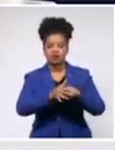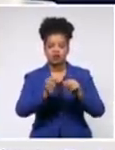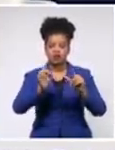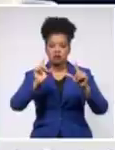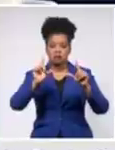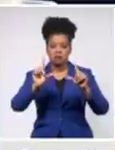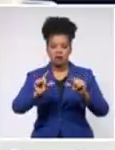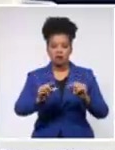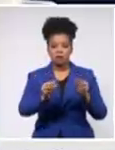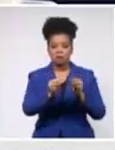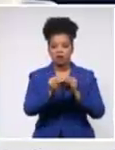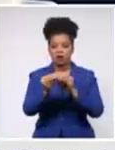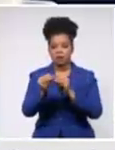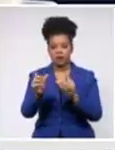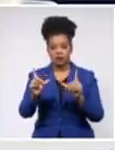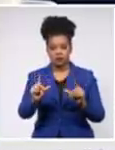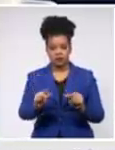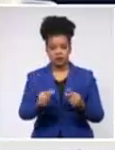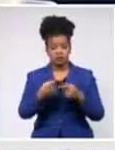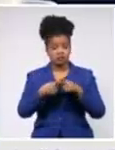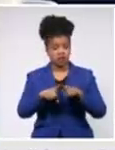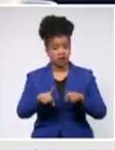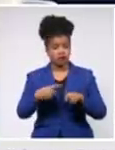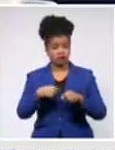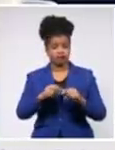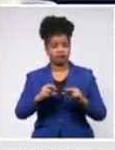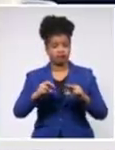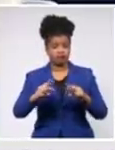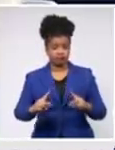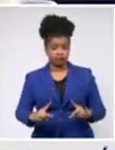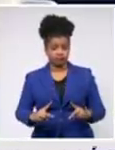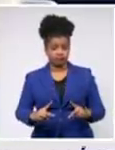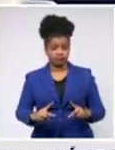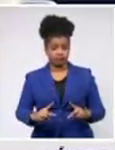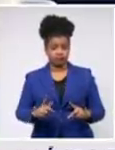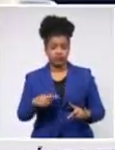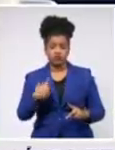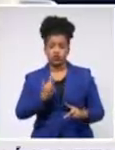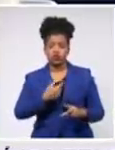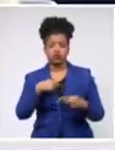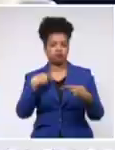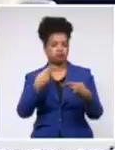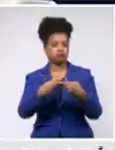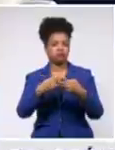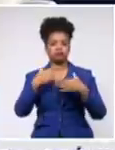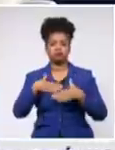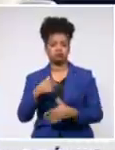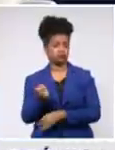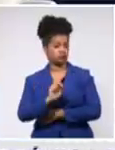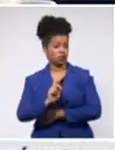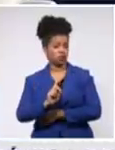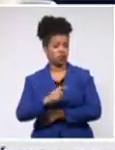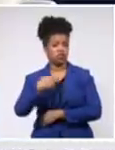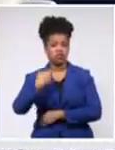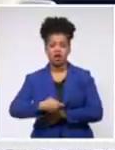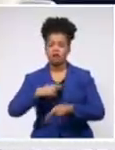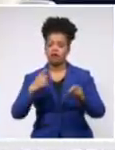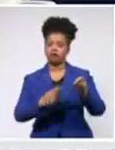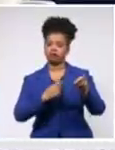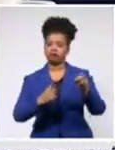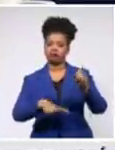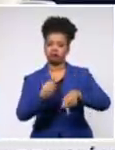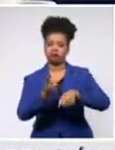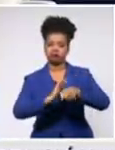transmisión. De todas formas, reitero, sin confiarnos ninguno y combatiendo de manera dura